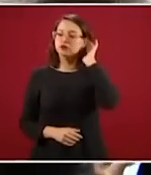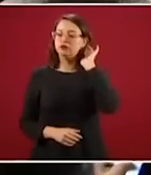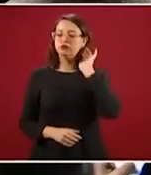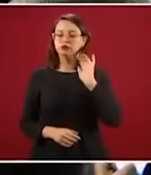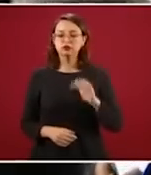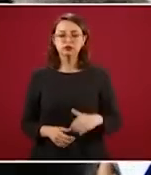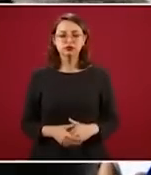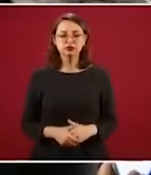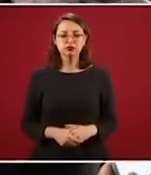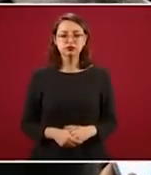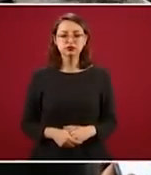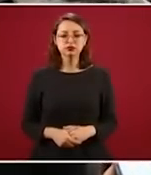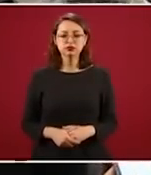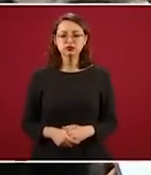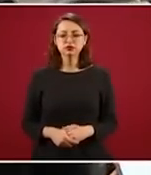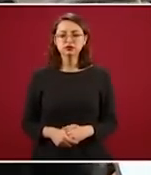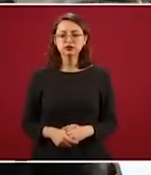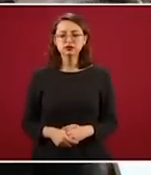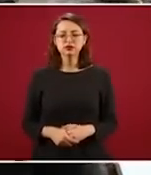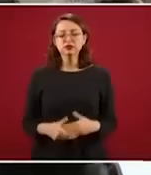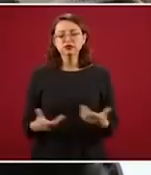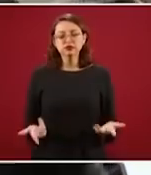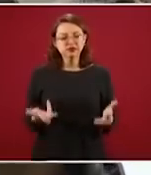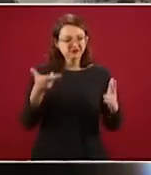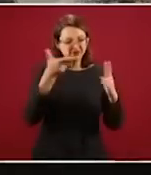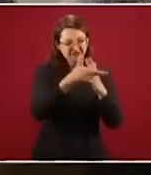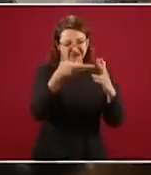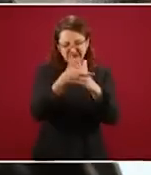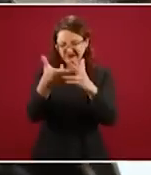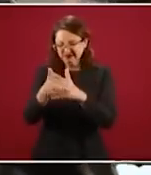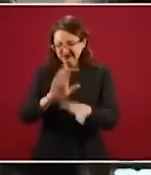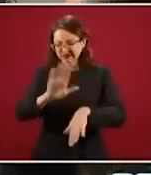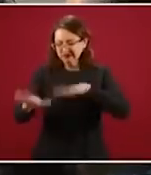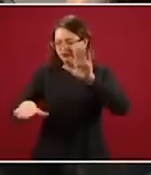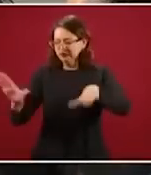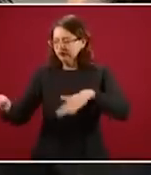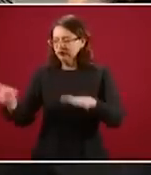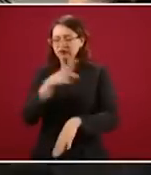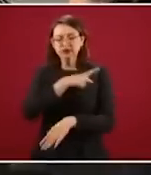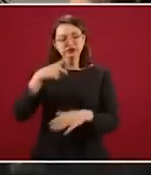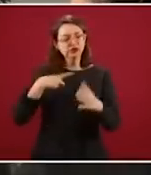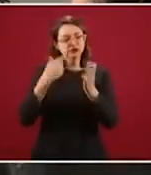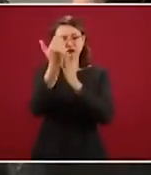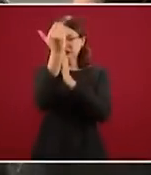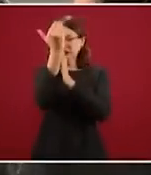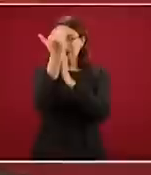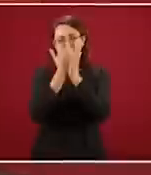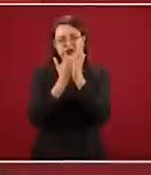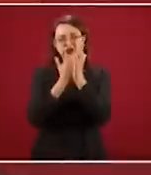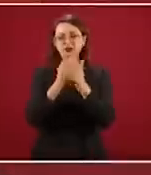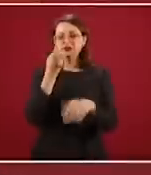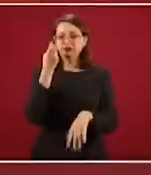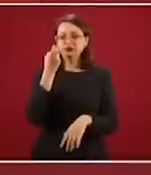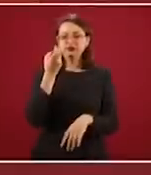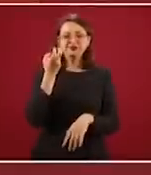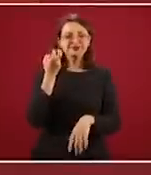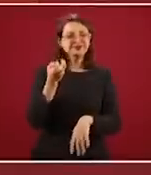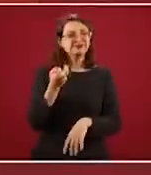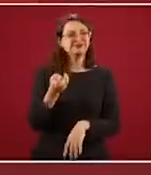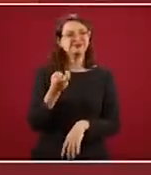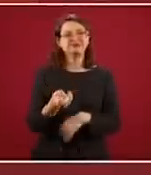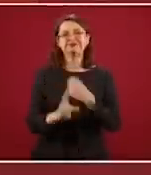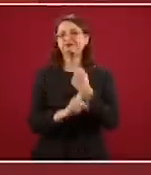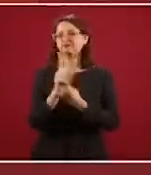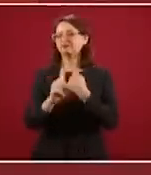disminuir el número de homicidios. Eso es lo que más